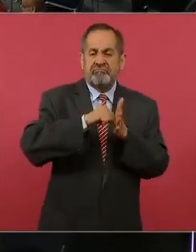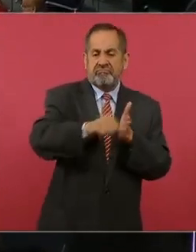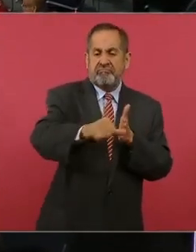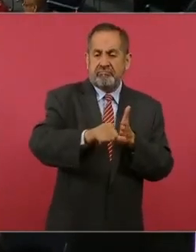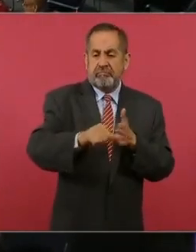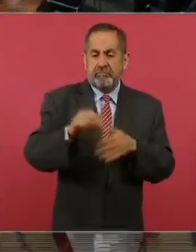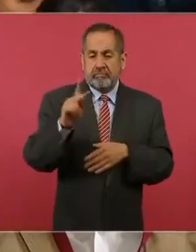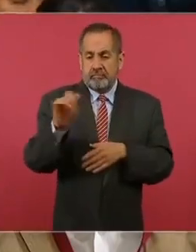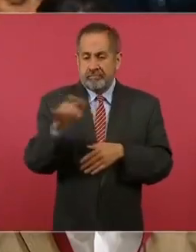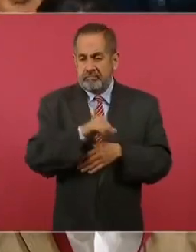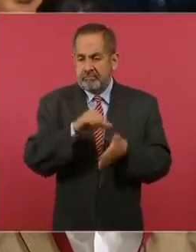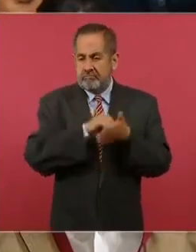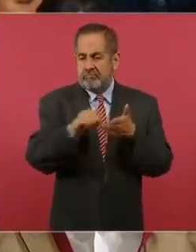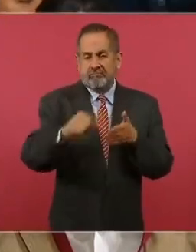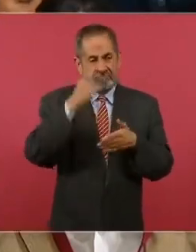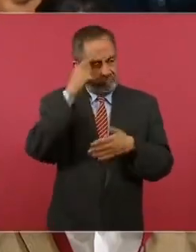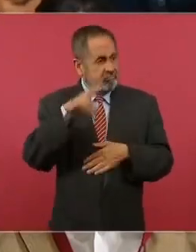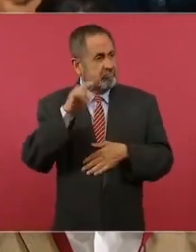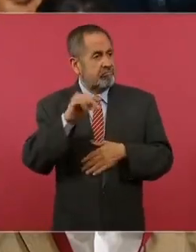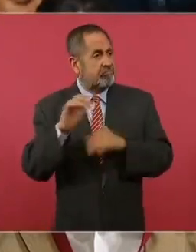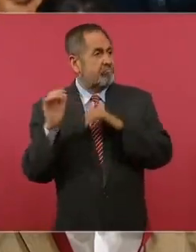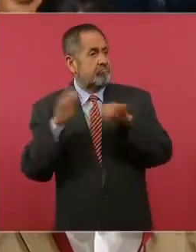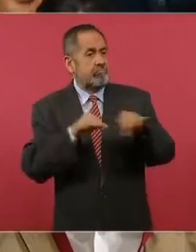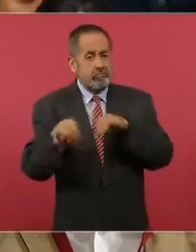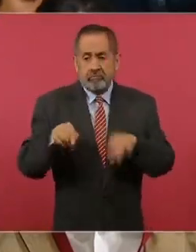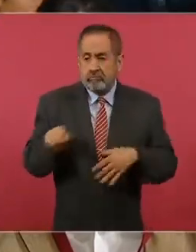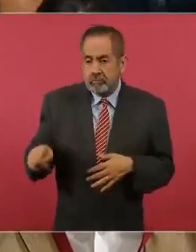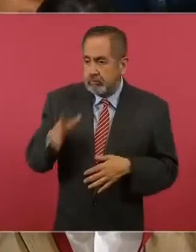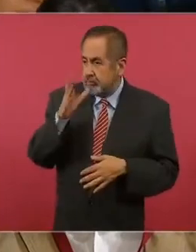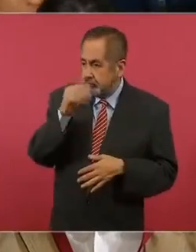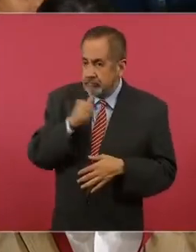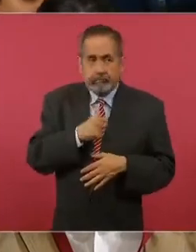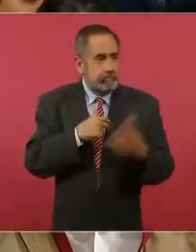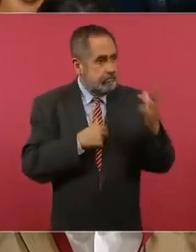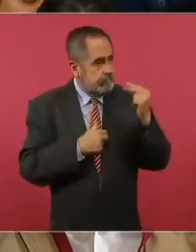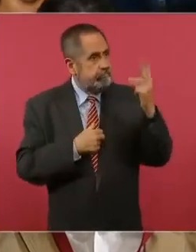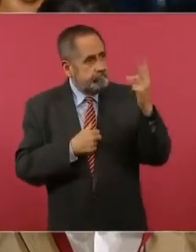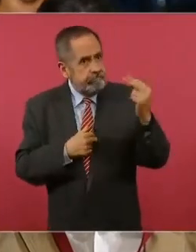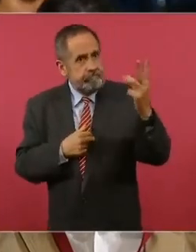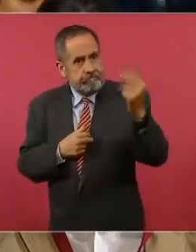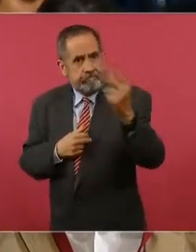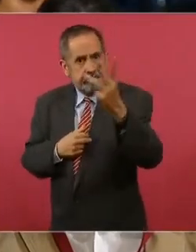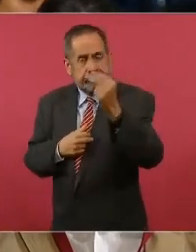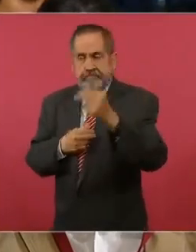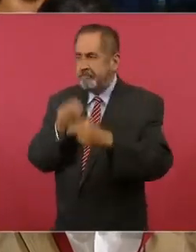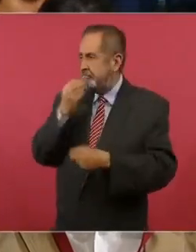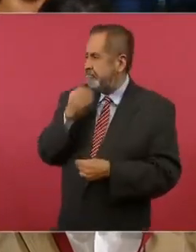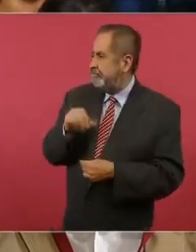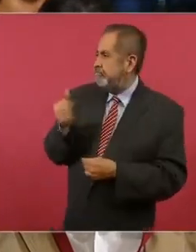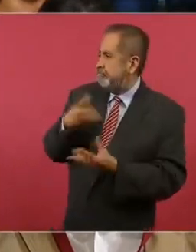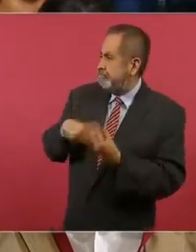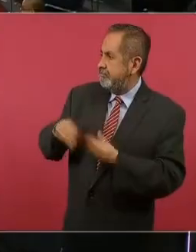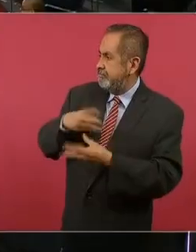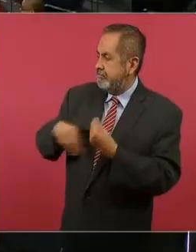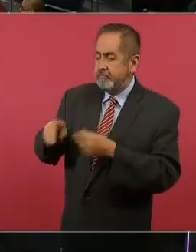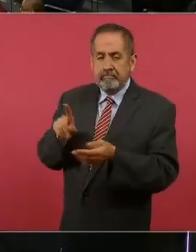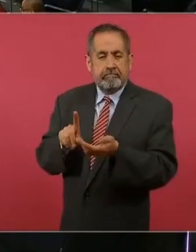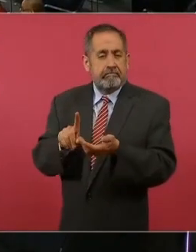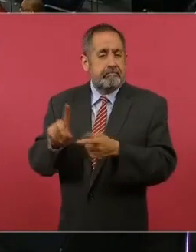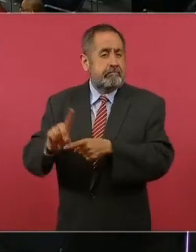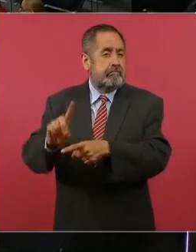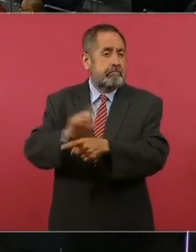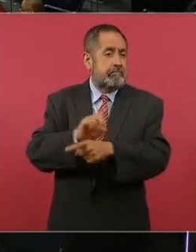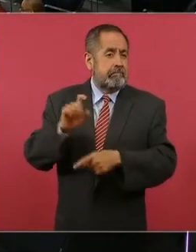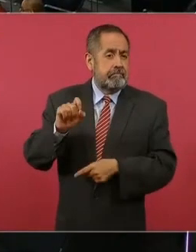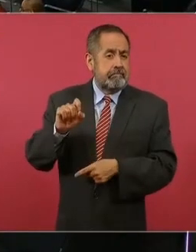fuera contratado en ninguna empresa. Entonces, el señor ha tenido que buscar otras maneras para tener recursos desde hace 25 años,